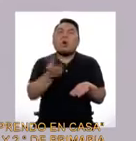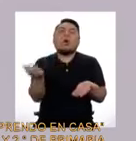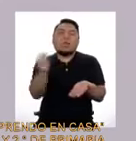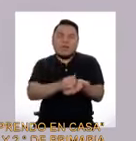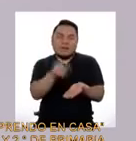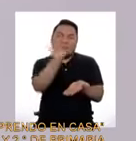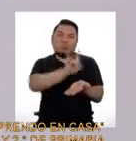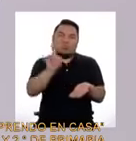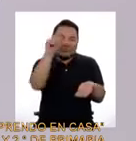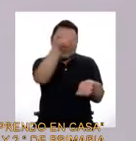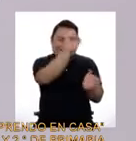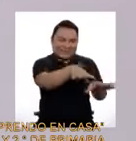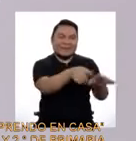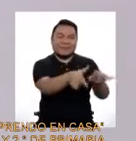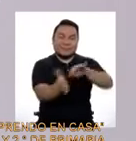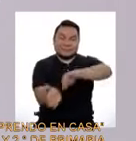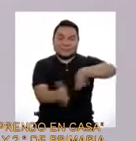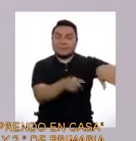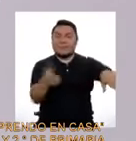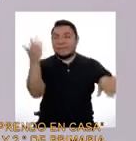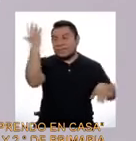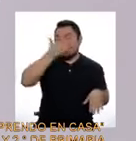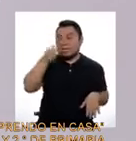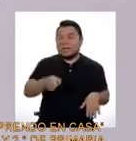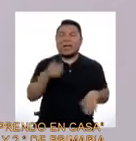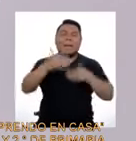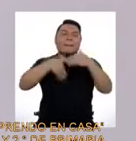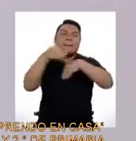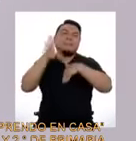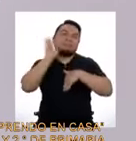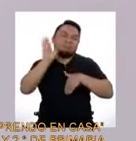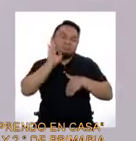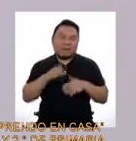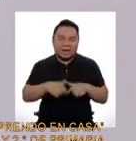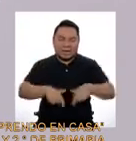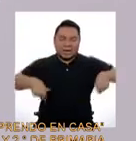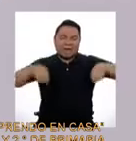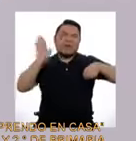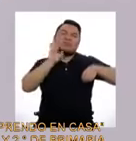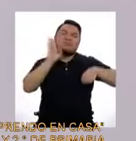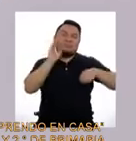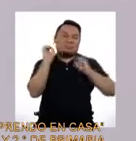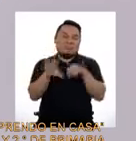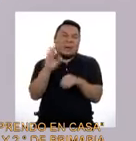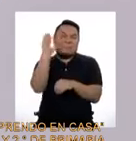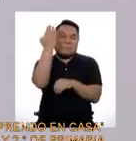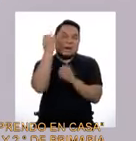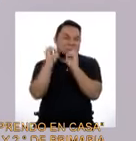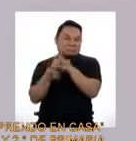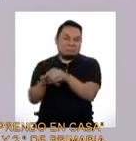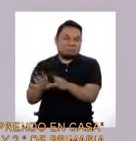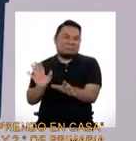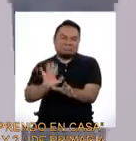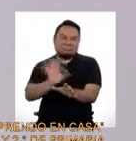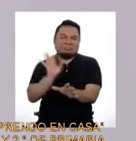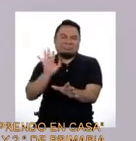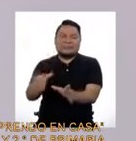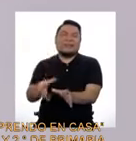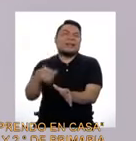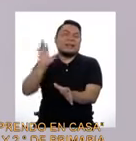vez. El tacho negro es utilizado para el papel higiénico, pañales, todo lo que ya no reutilizaremos y que se convierten